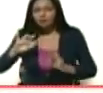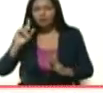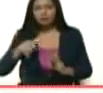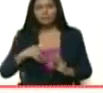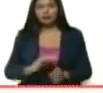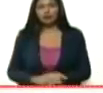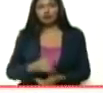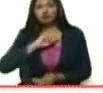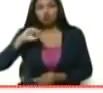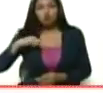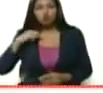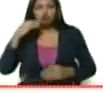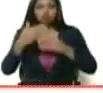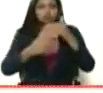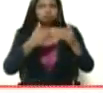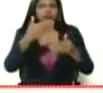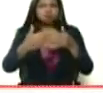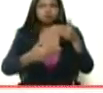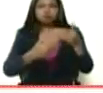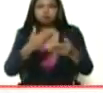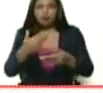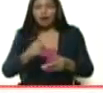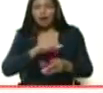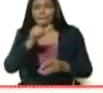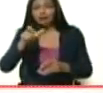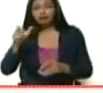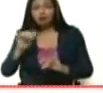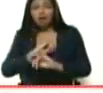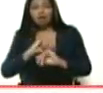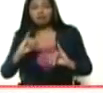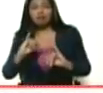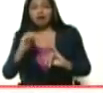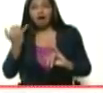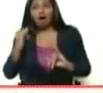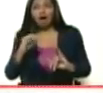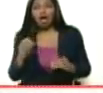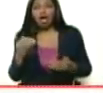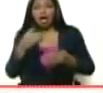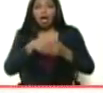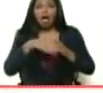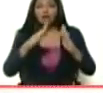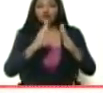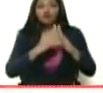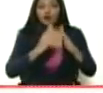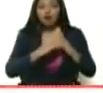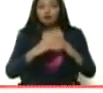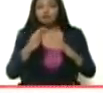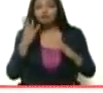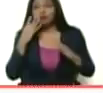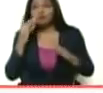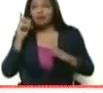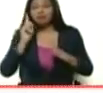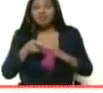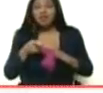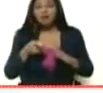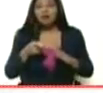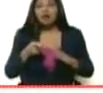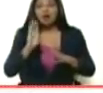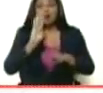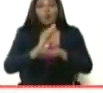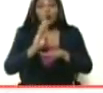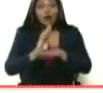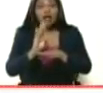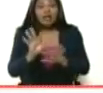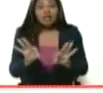lo que hemos venido conversando, que las personas que están en cuarentena domiciliaria deben tener medidas